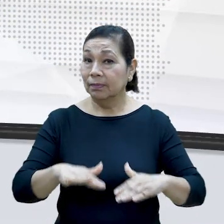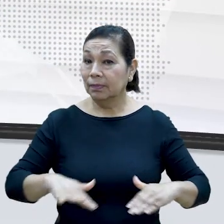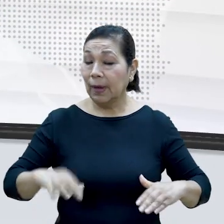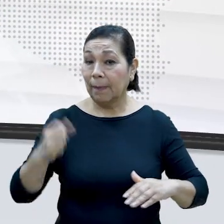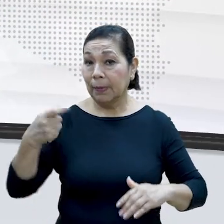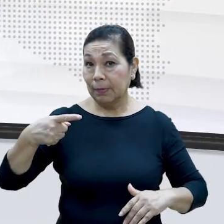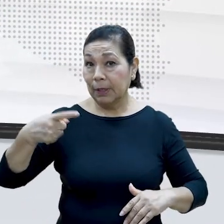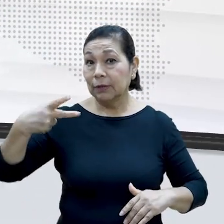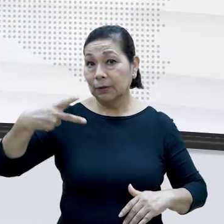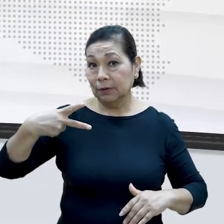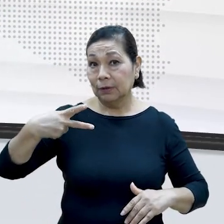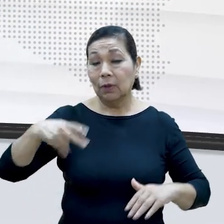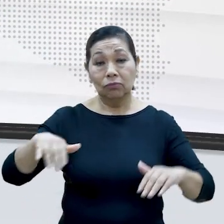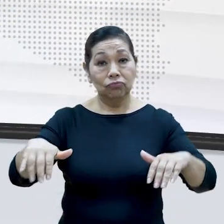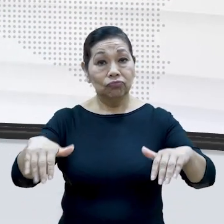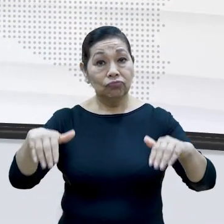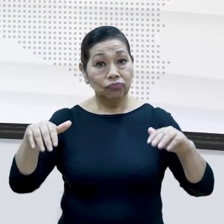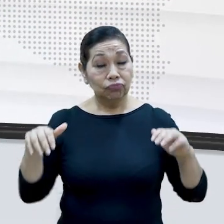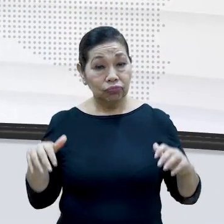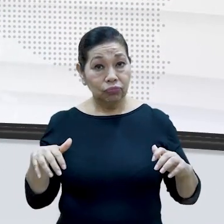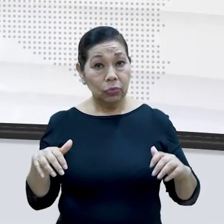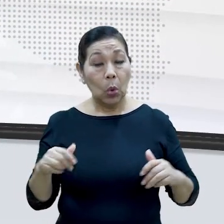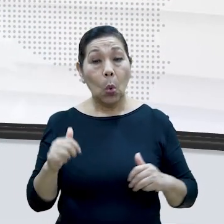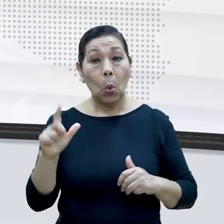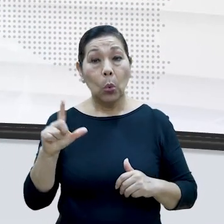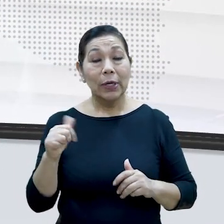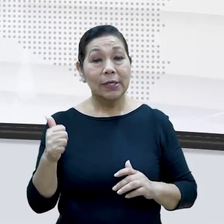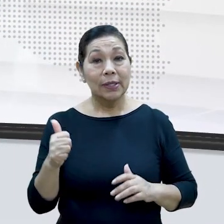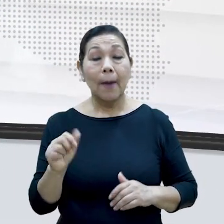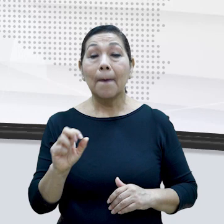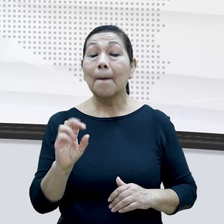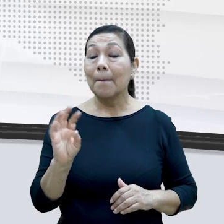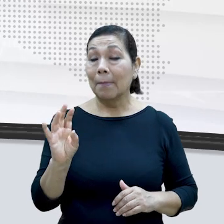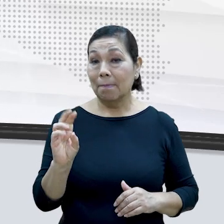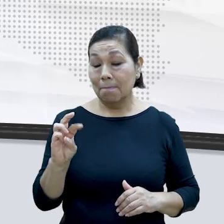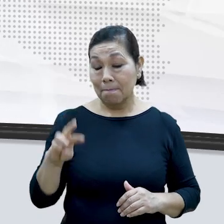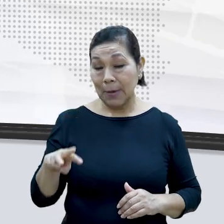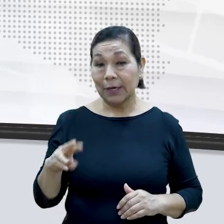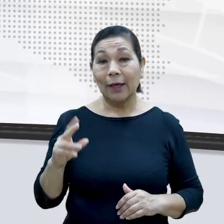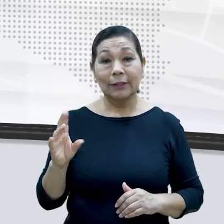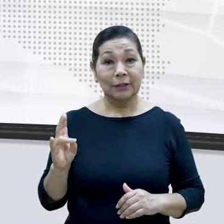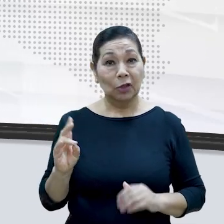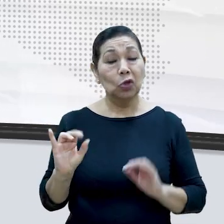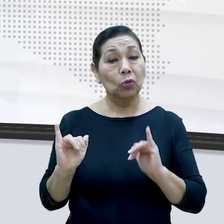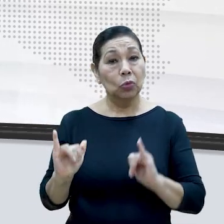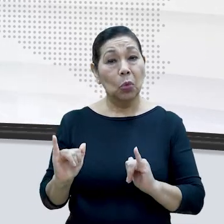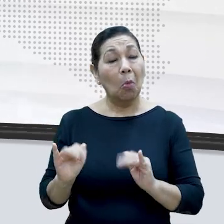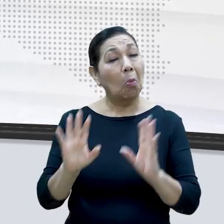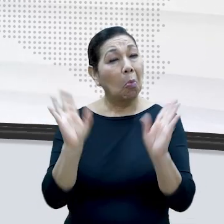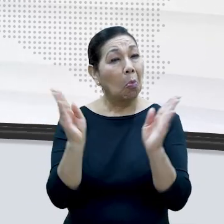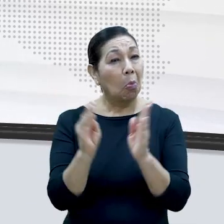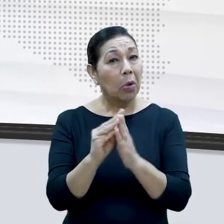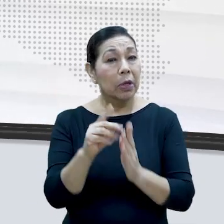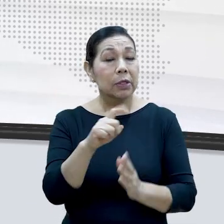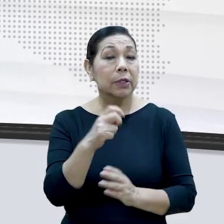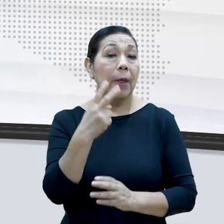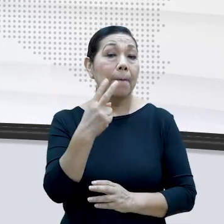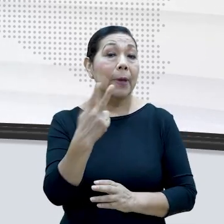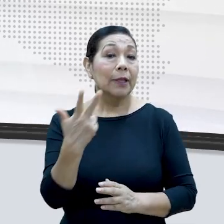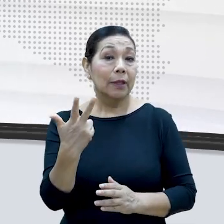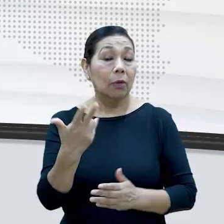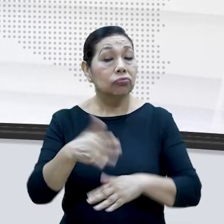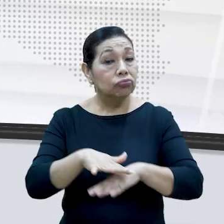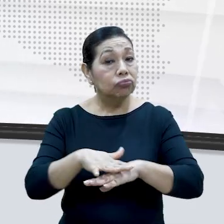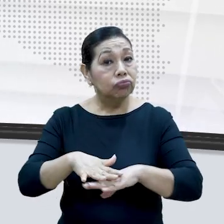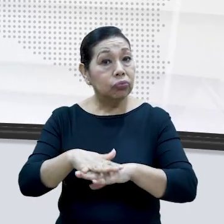La Sala Primera y Segunda sesionaron en audiencias públicas el lunes 6 y martes 7 de mayo y dejaron al voto un total de